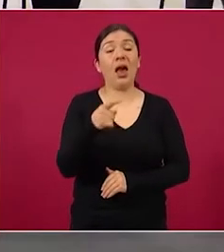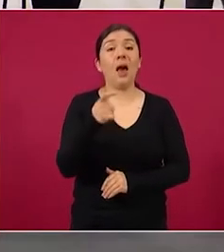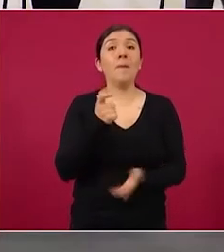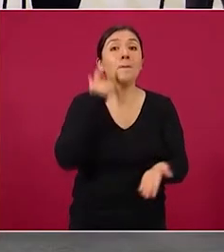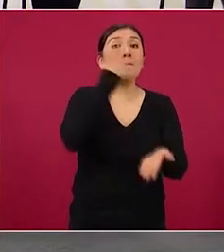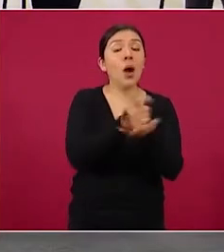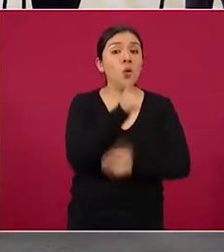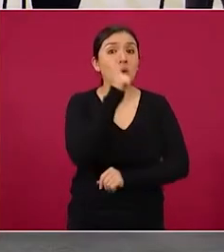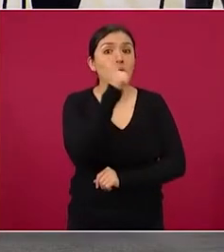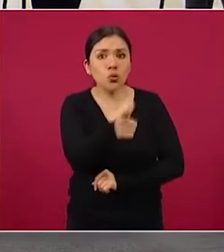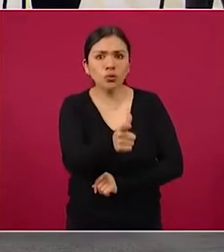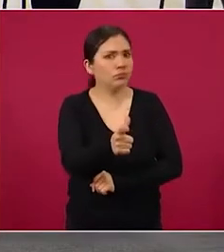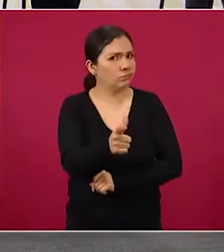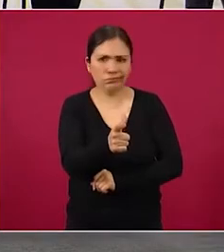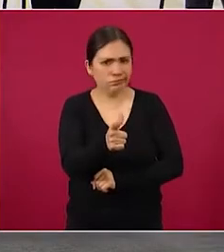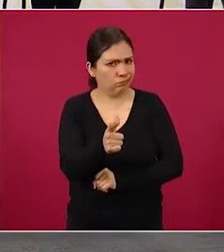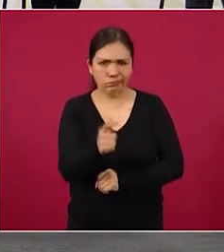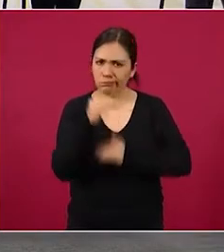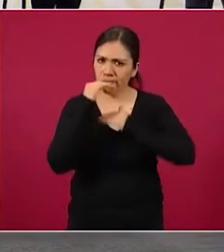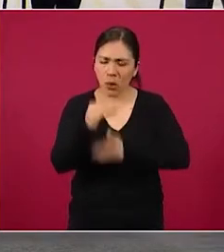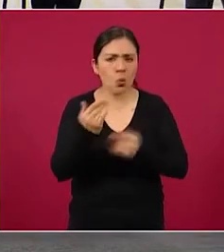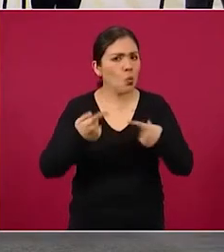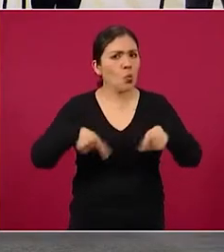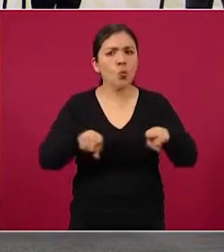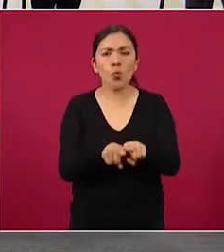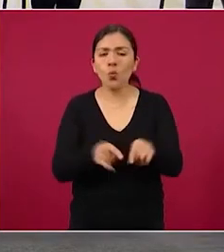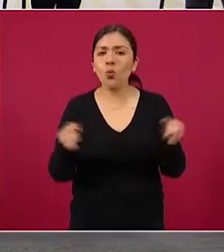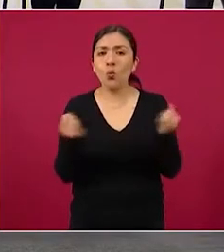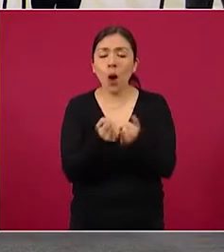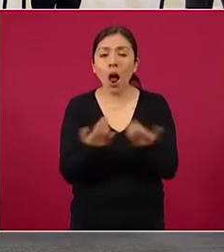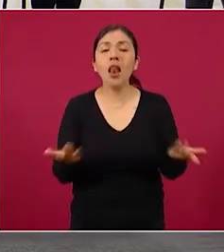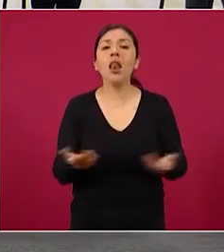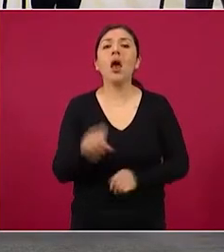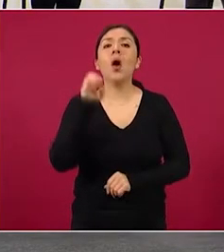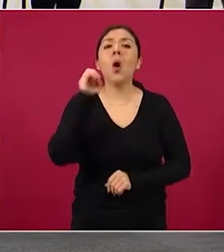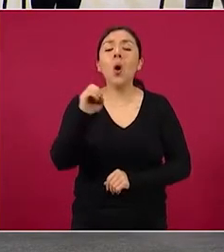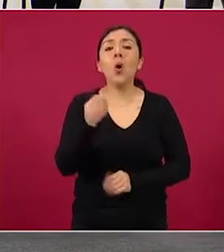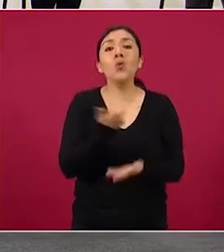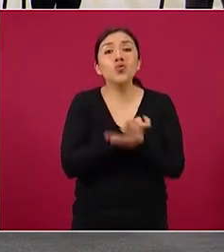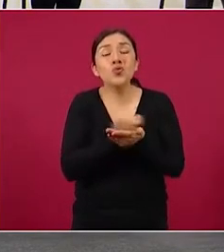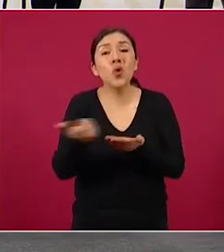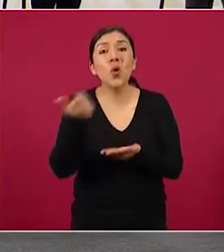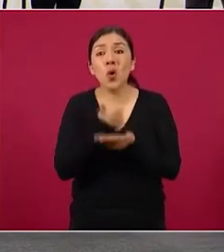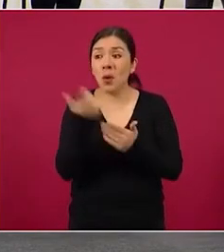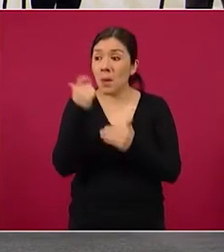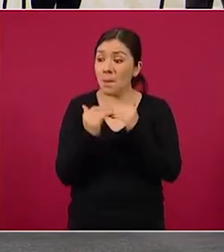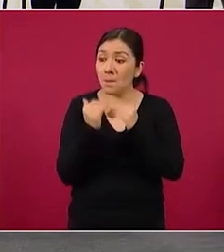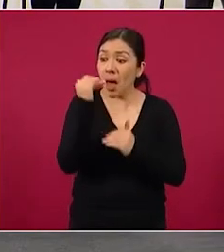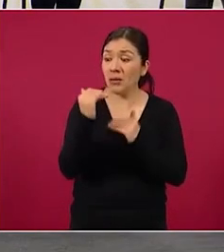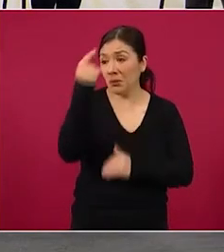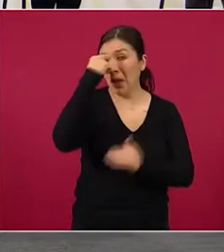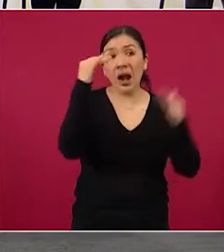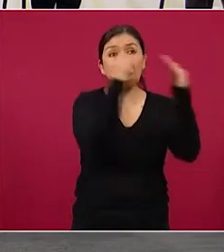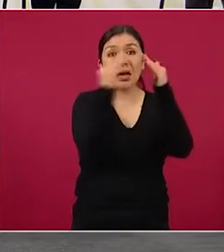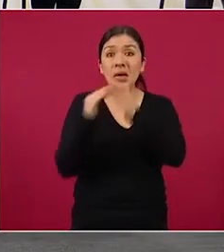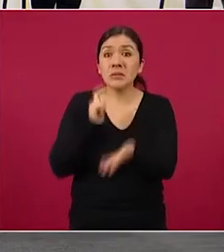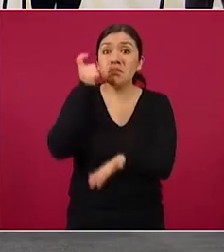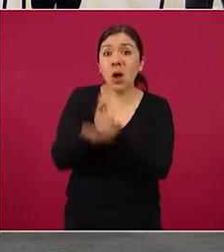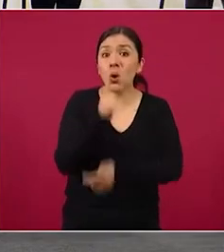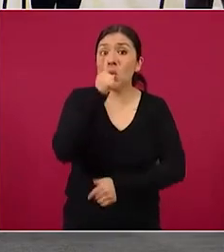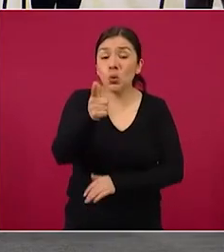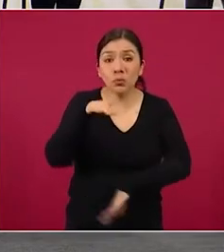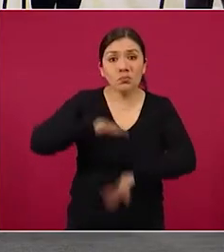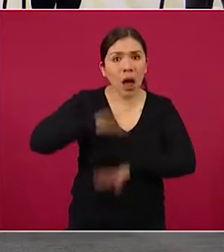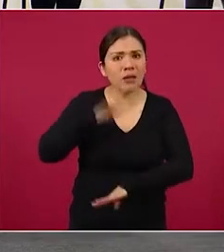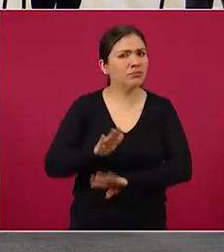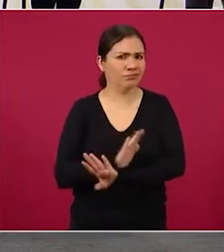tarifas, que no aumenten los precios en el cobro de tarifas domésticas y que tenemos el